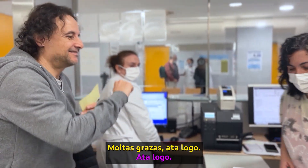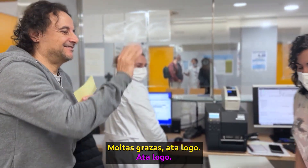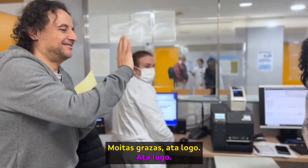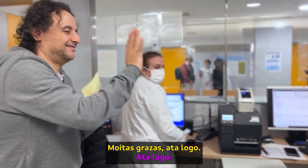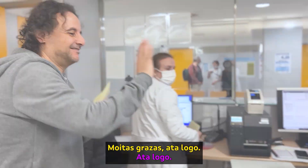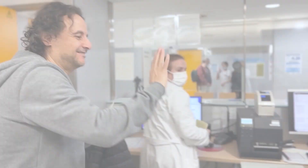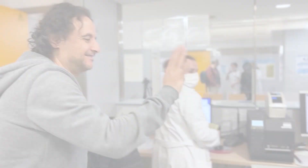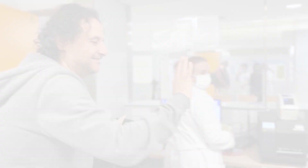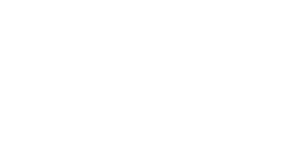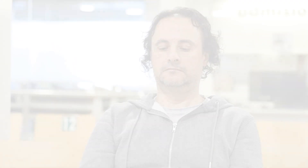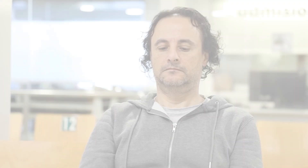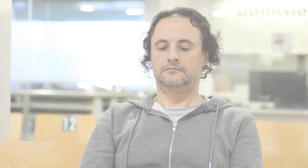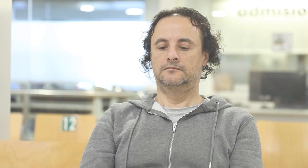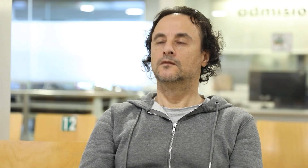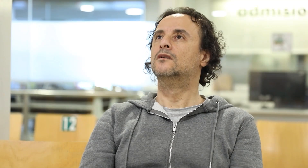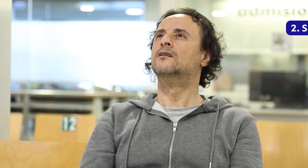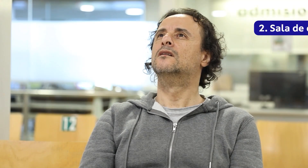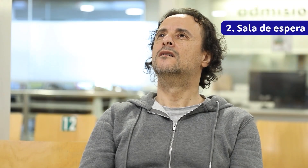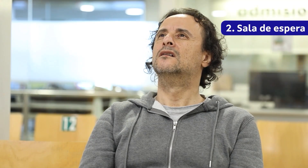Muchas gracias, hasta luego.